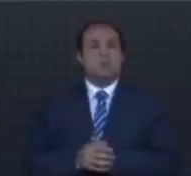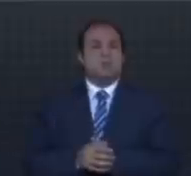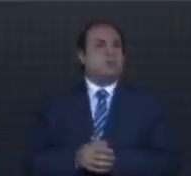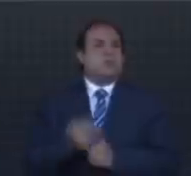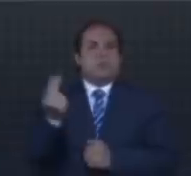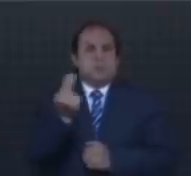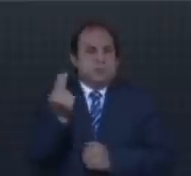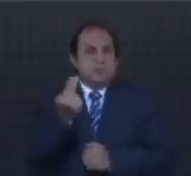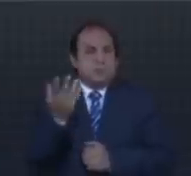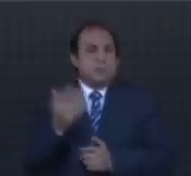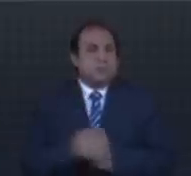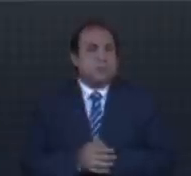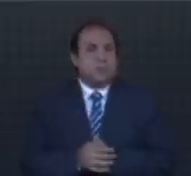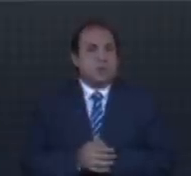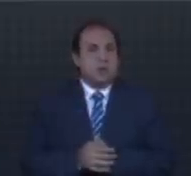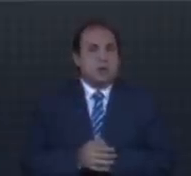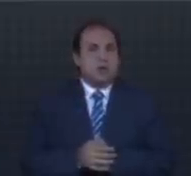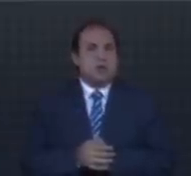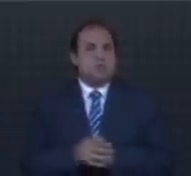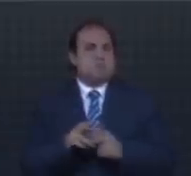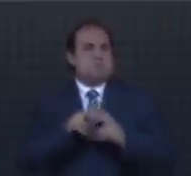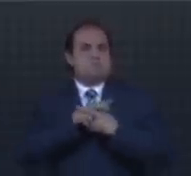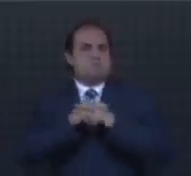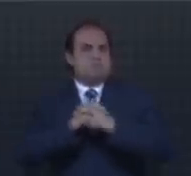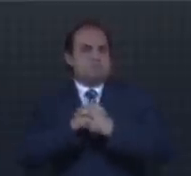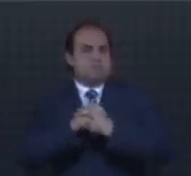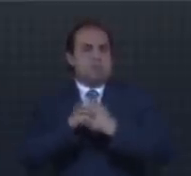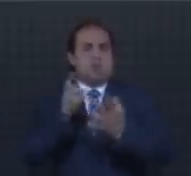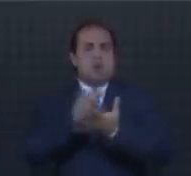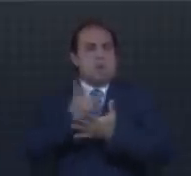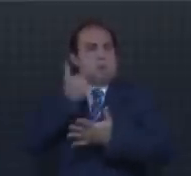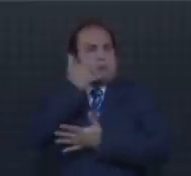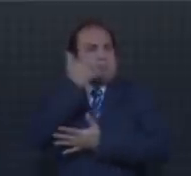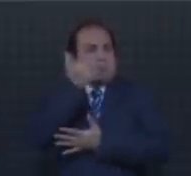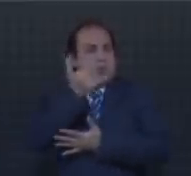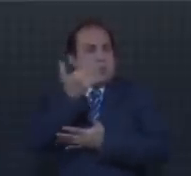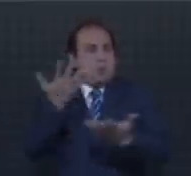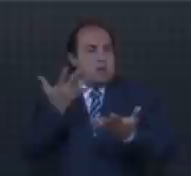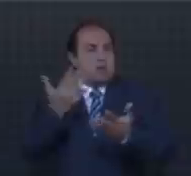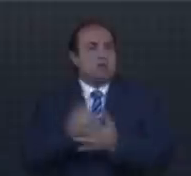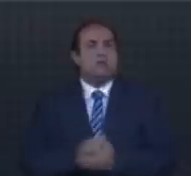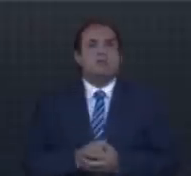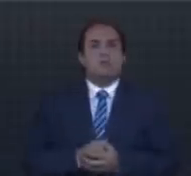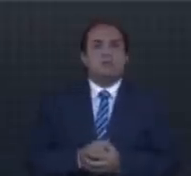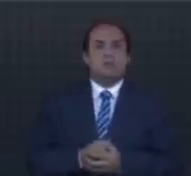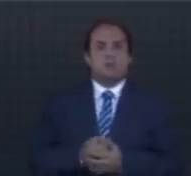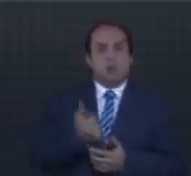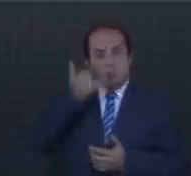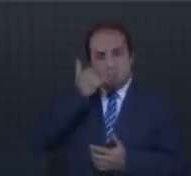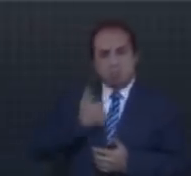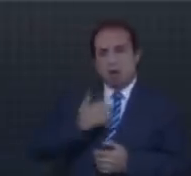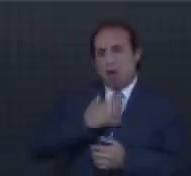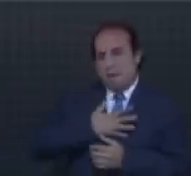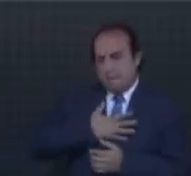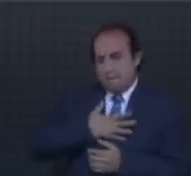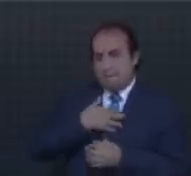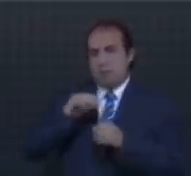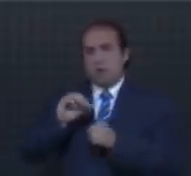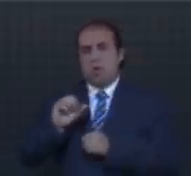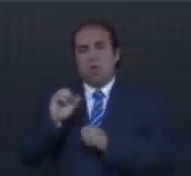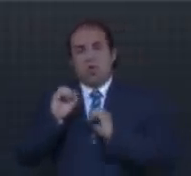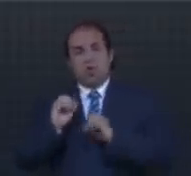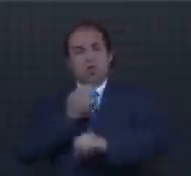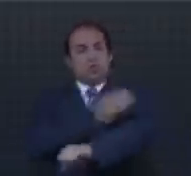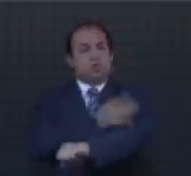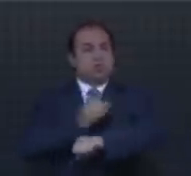necesidad de ningún forcejeo, bastaba con una llamada que nos hicieran, ya sea a mí o a los propios